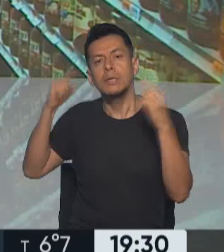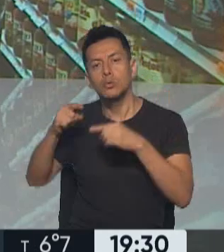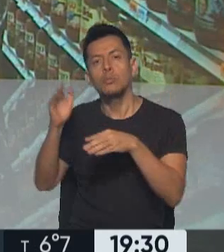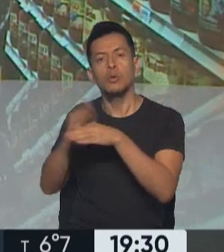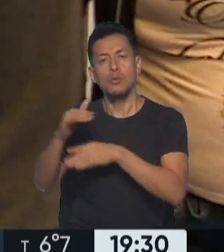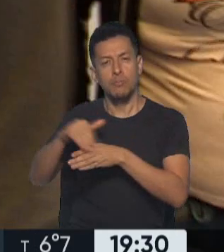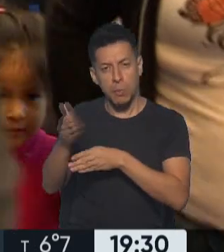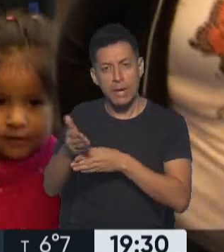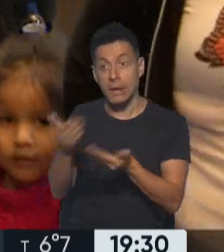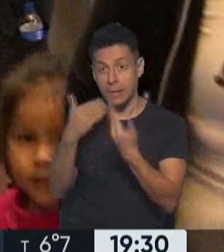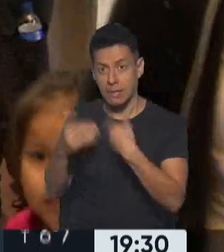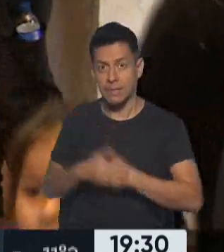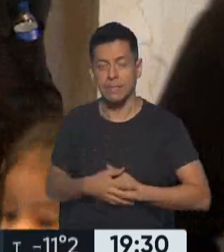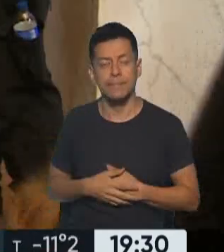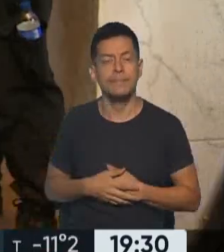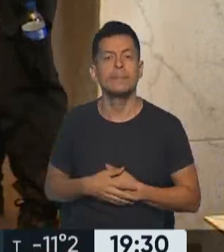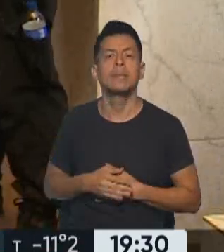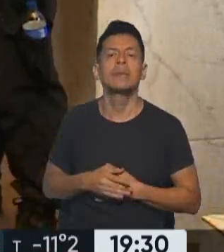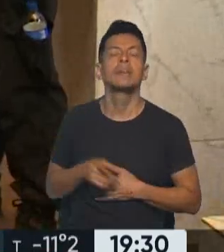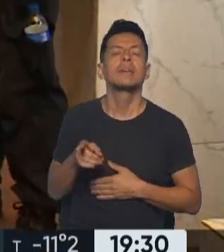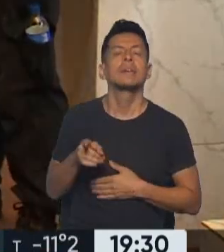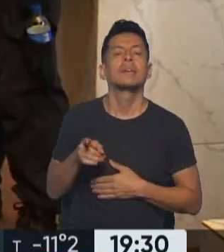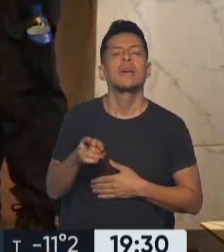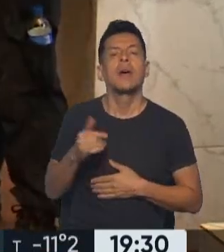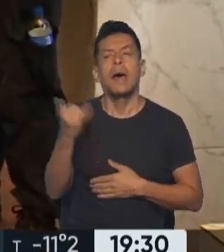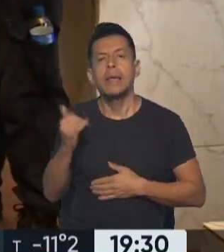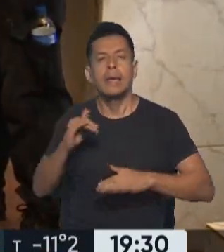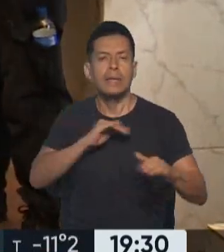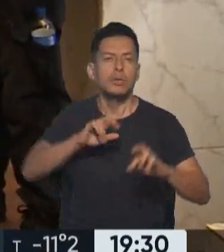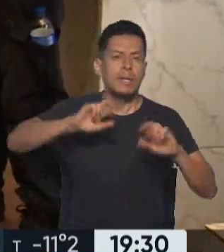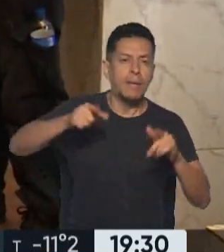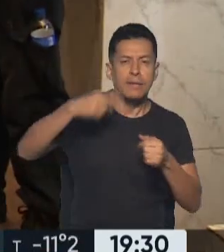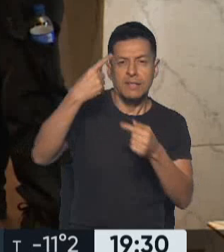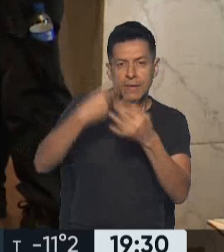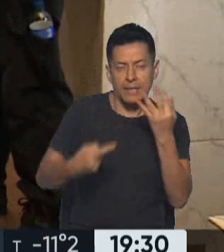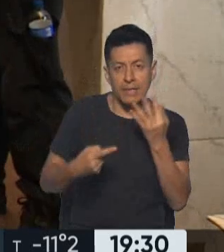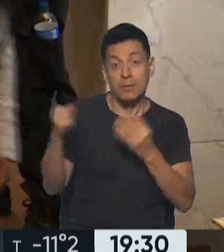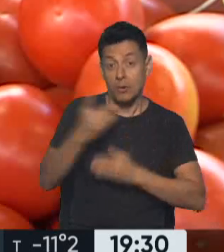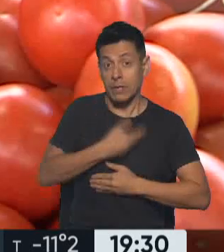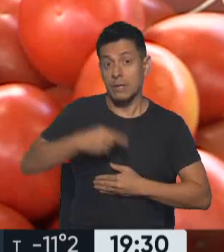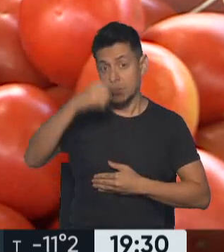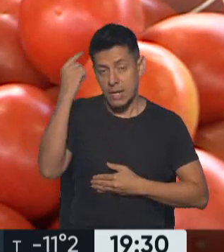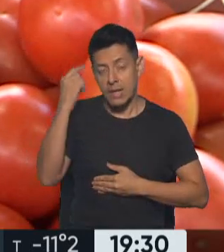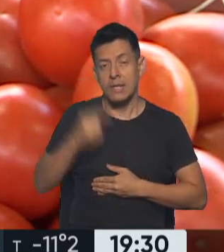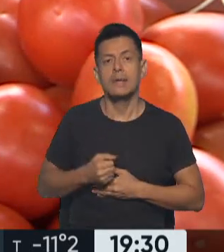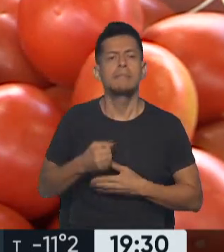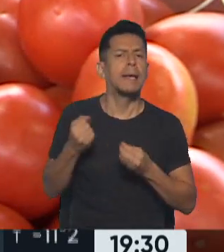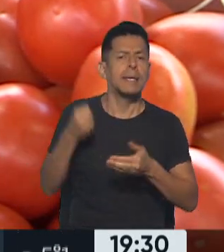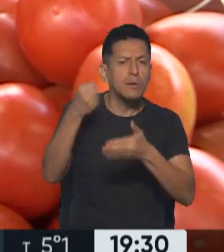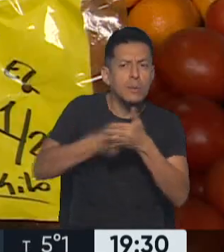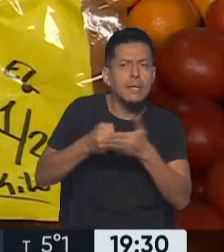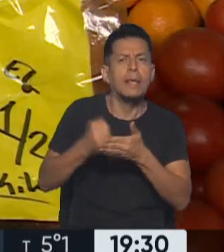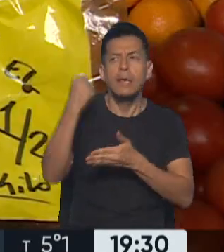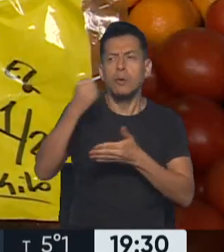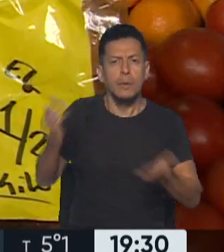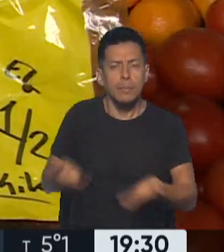popular a pesar de las diferentes acciones que se ponen en marcha desde el gobierno nacional para reactivar la economía